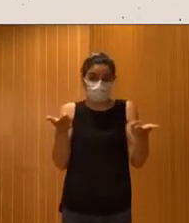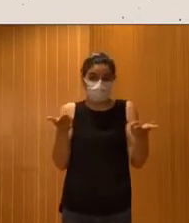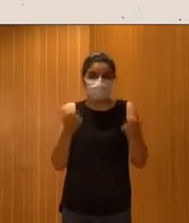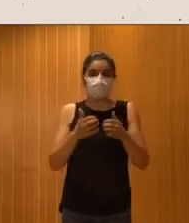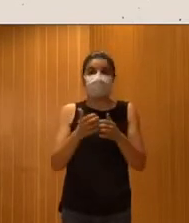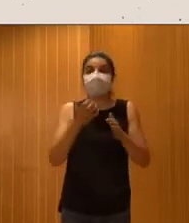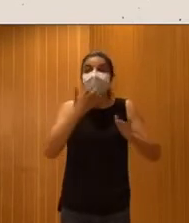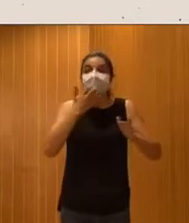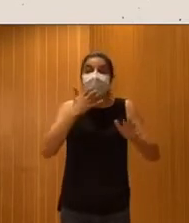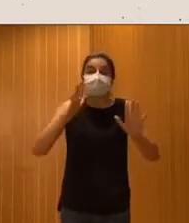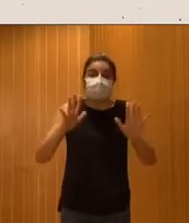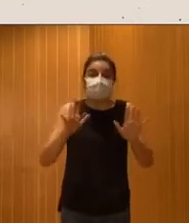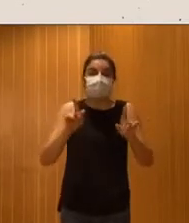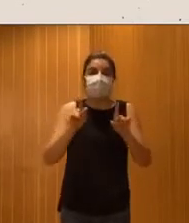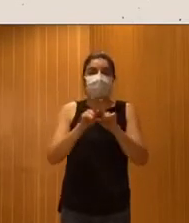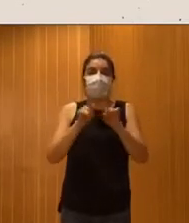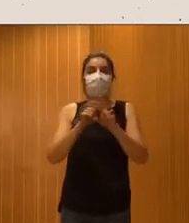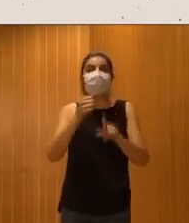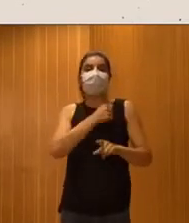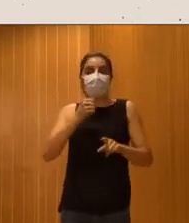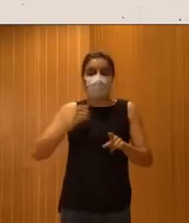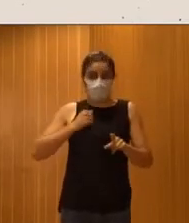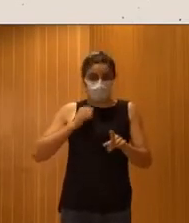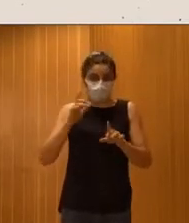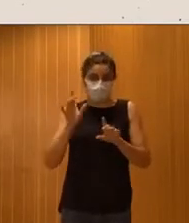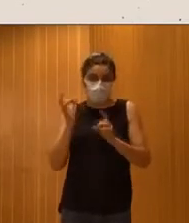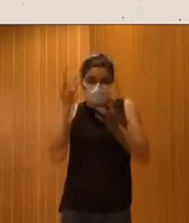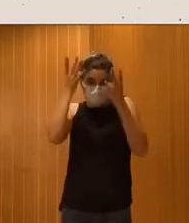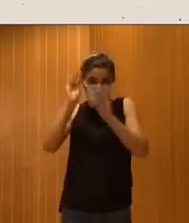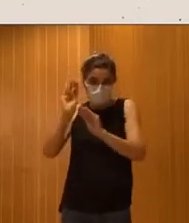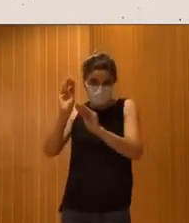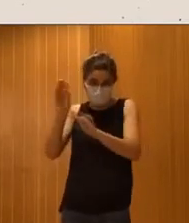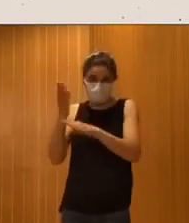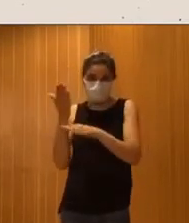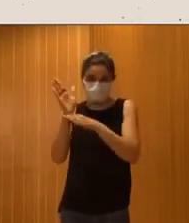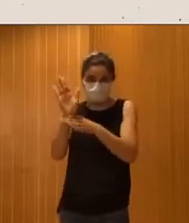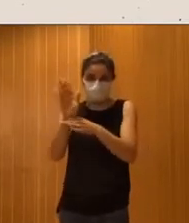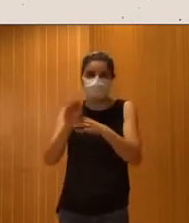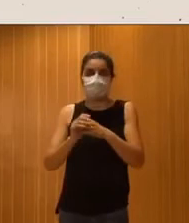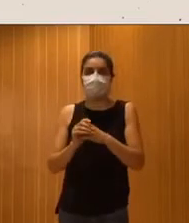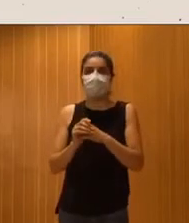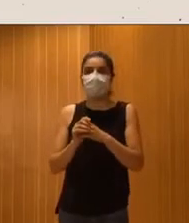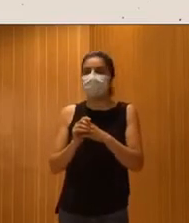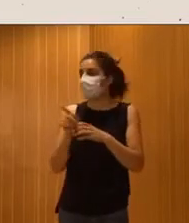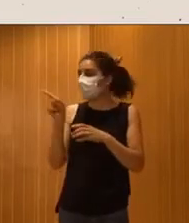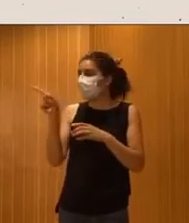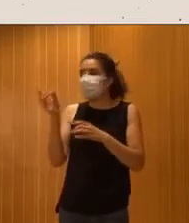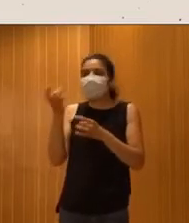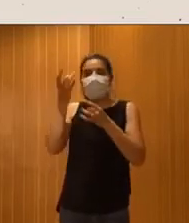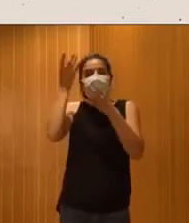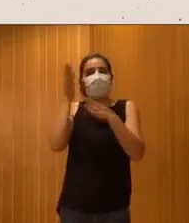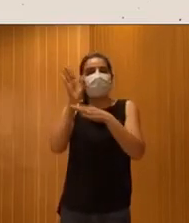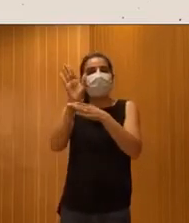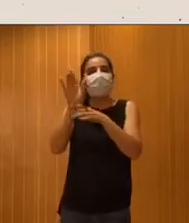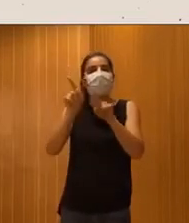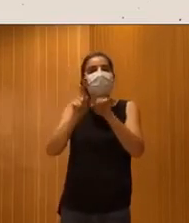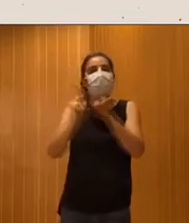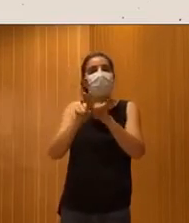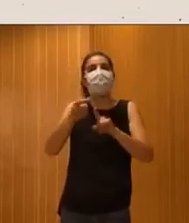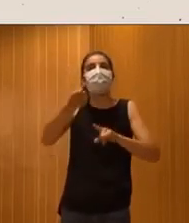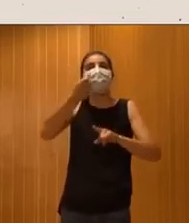Si nos miramos una iniciativa canadiense, por ejemplo, esto fue una iniciativa para